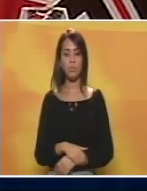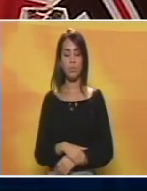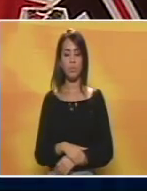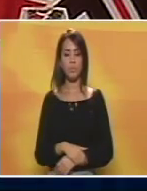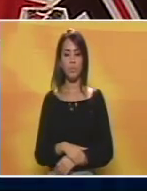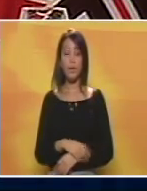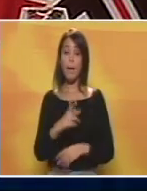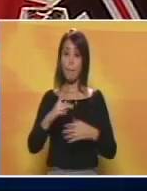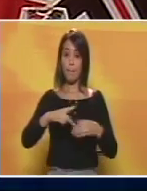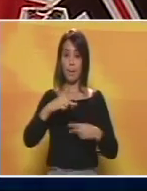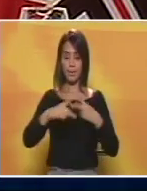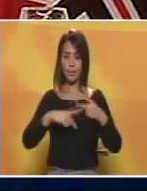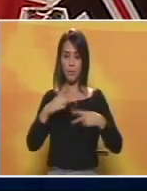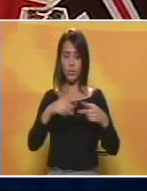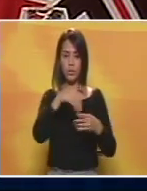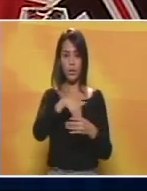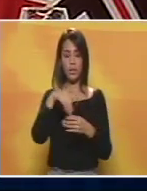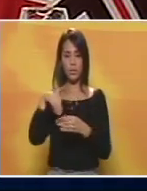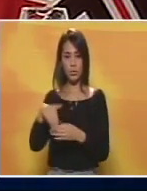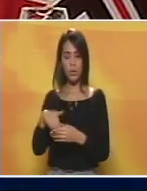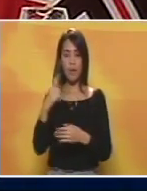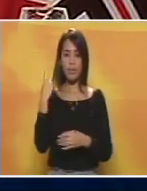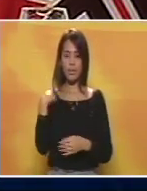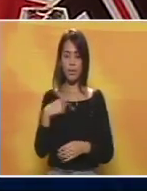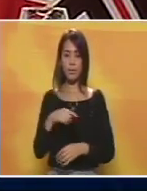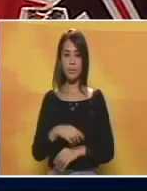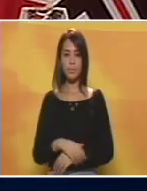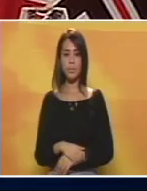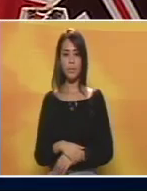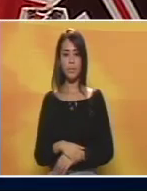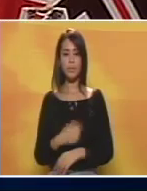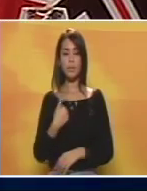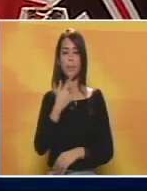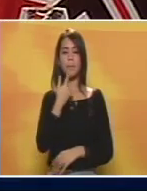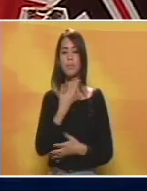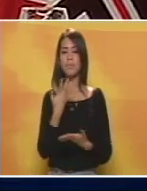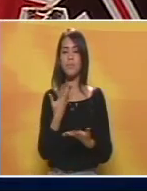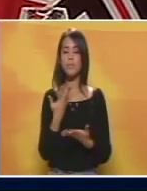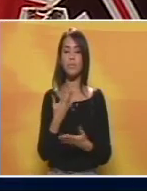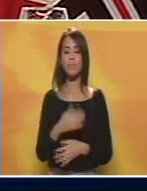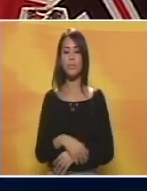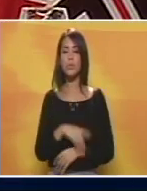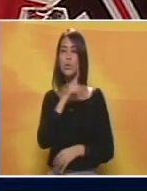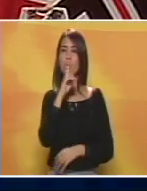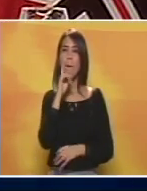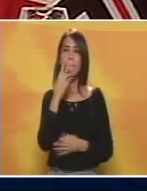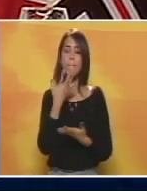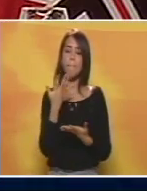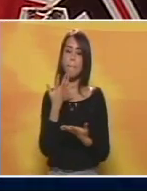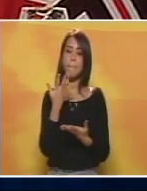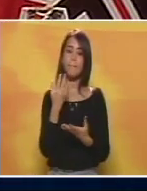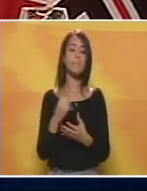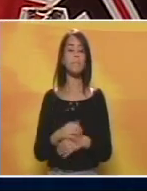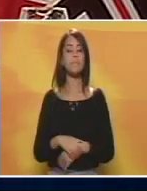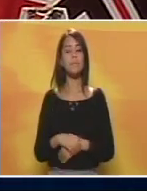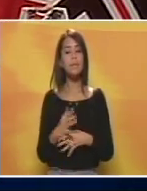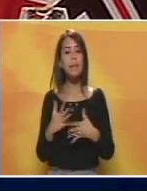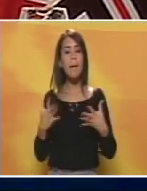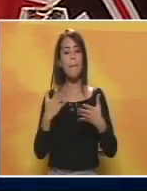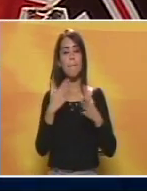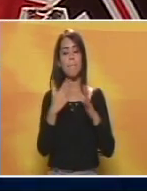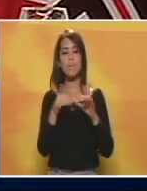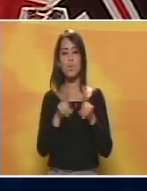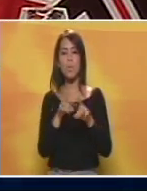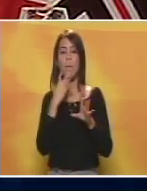para este proceso electoral tenemos lo que hemos llamado la ampliación de las